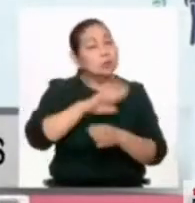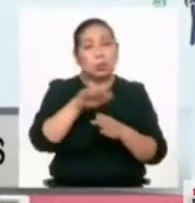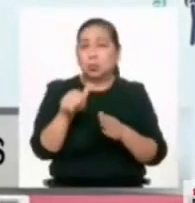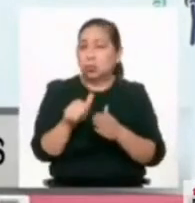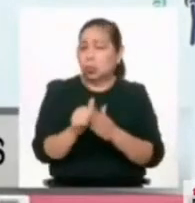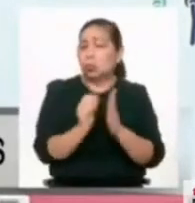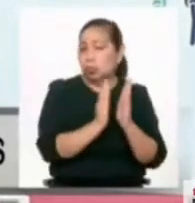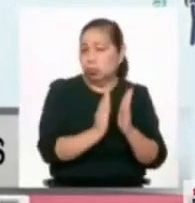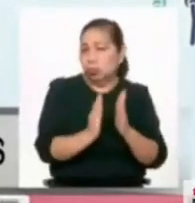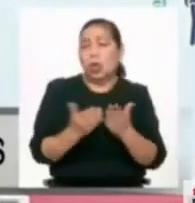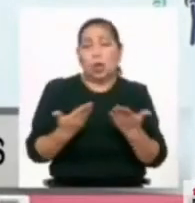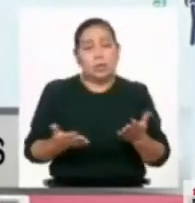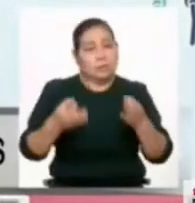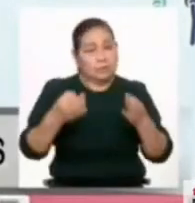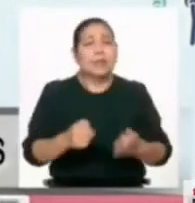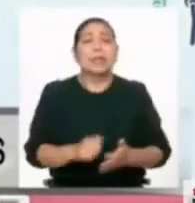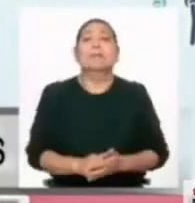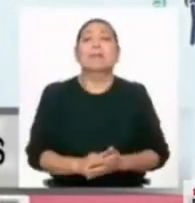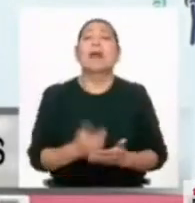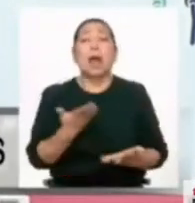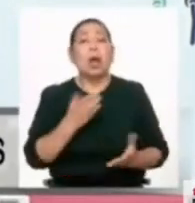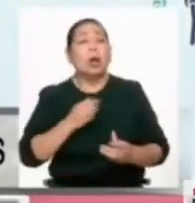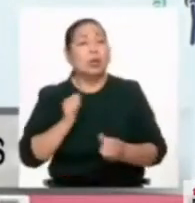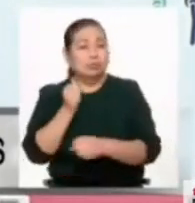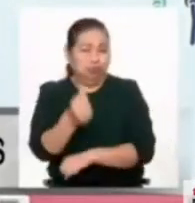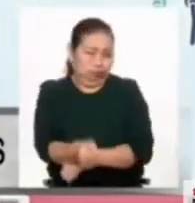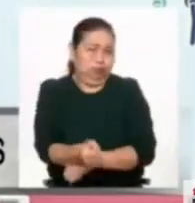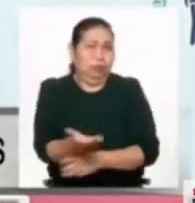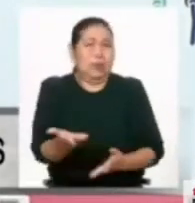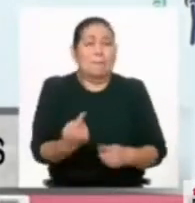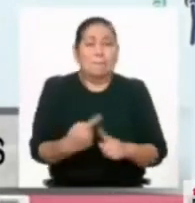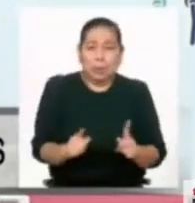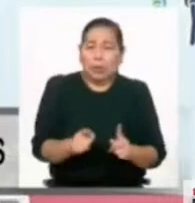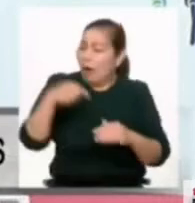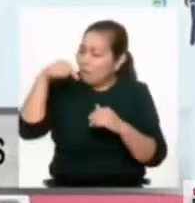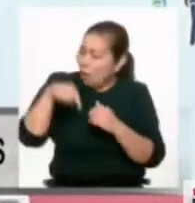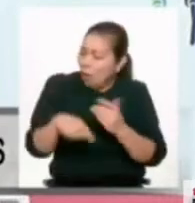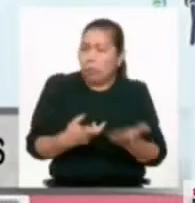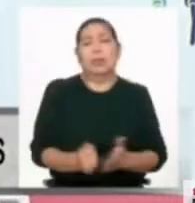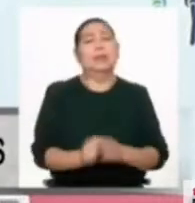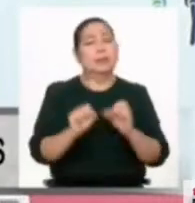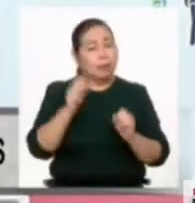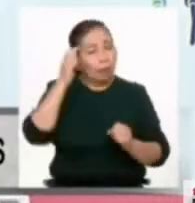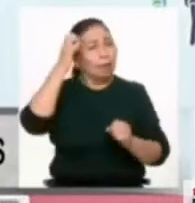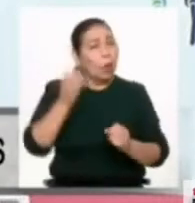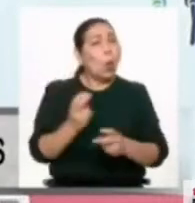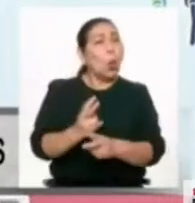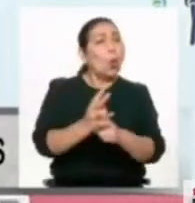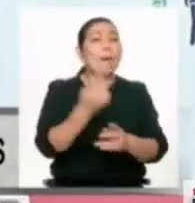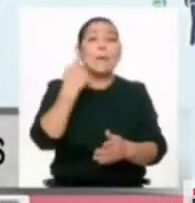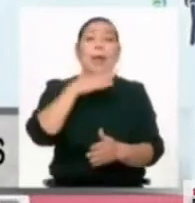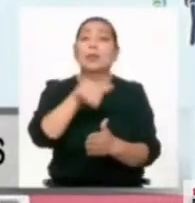sea toda una realidad. O sea, hay que combatir el delito a fondo. Tenemos que crear